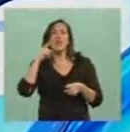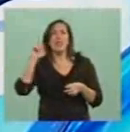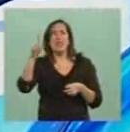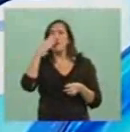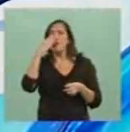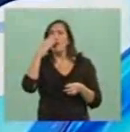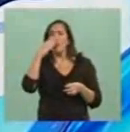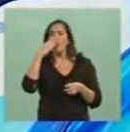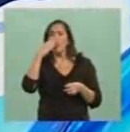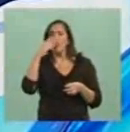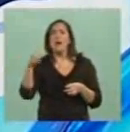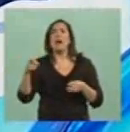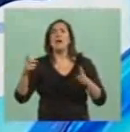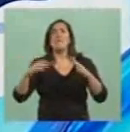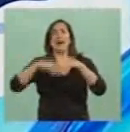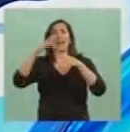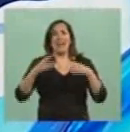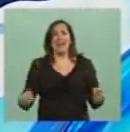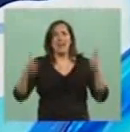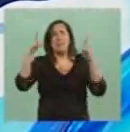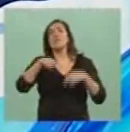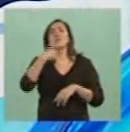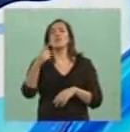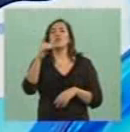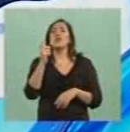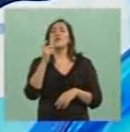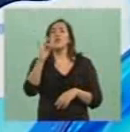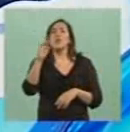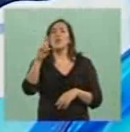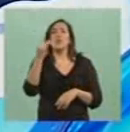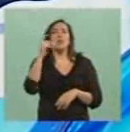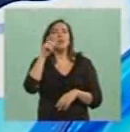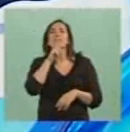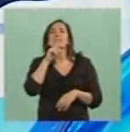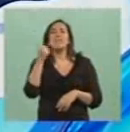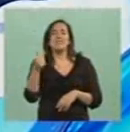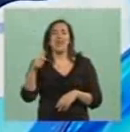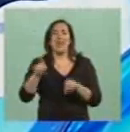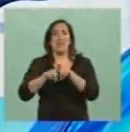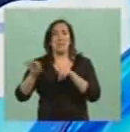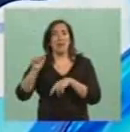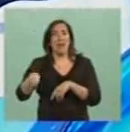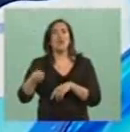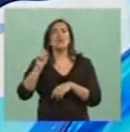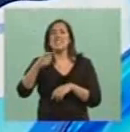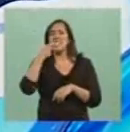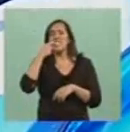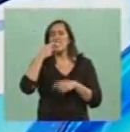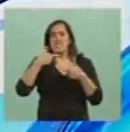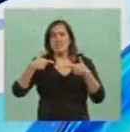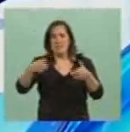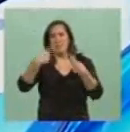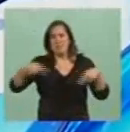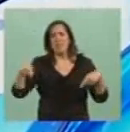es de estructuras de hormigón, Drueta Hermanos, la mayor planta de galvanizado de la Argentina, que hicimos una